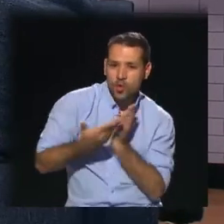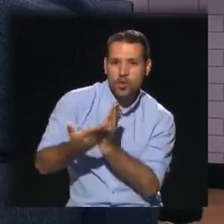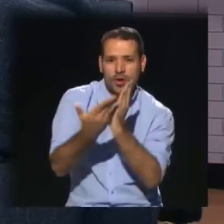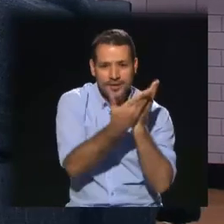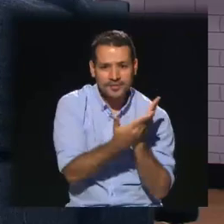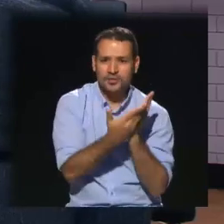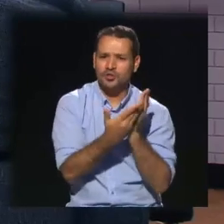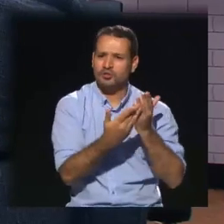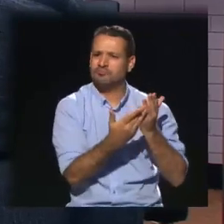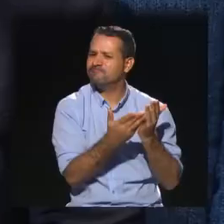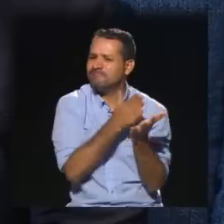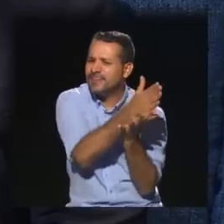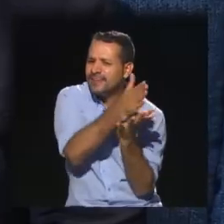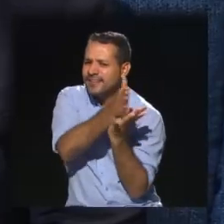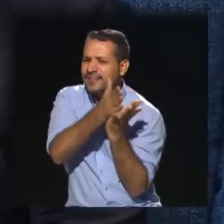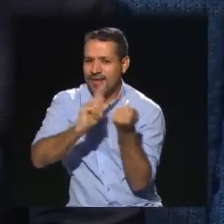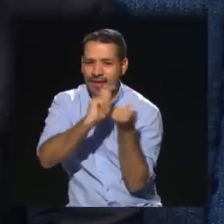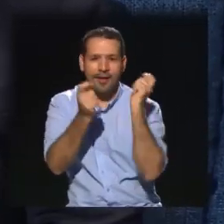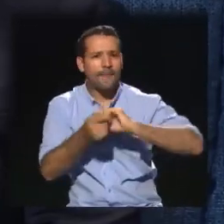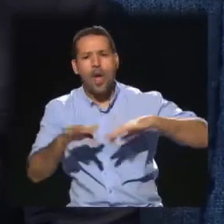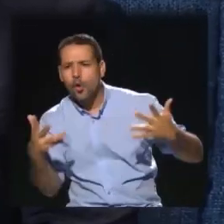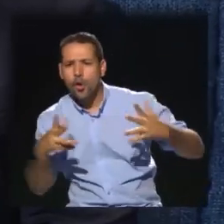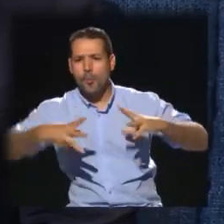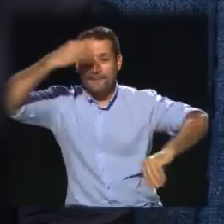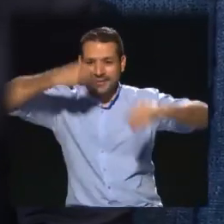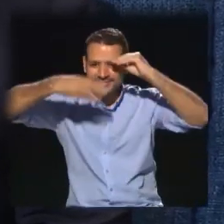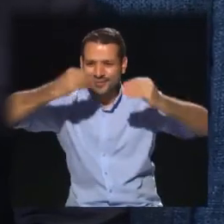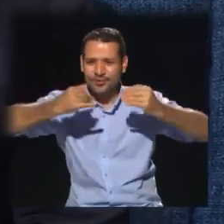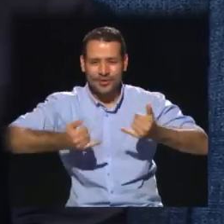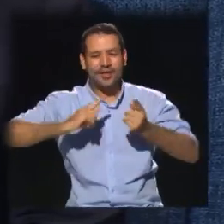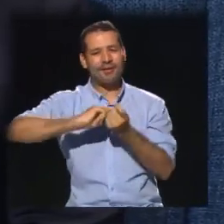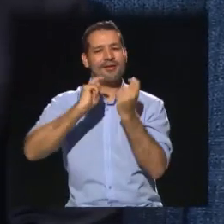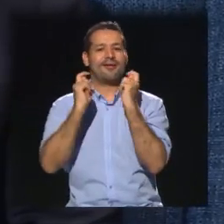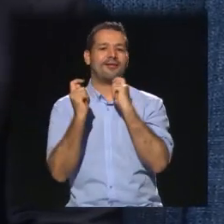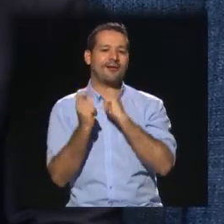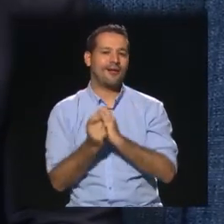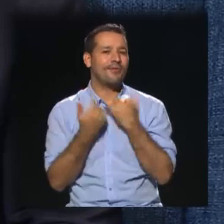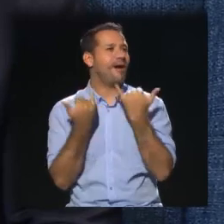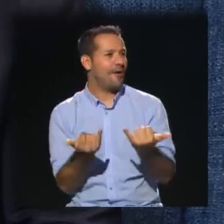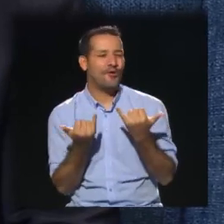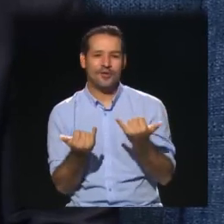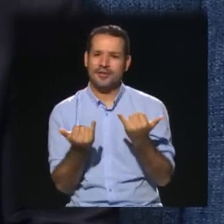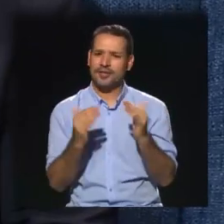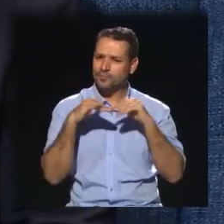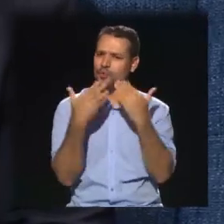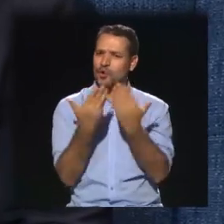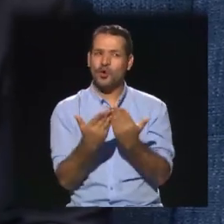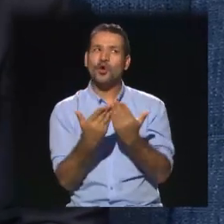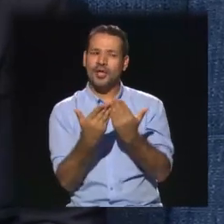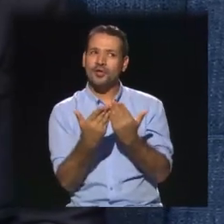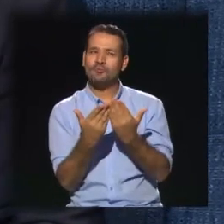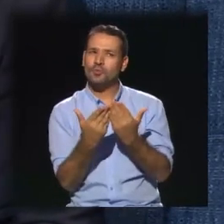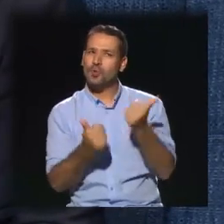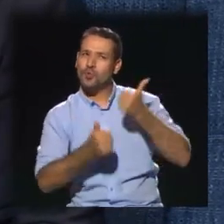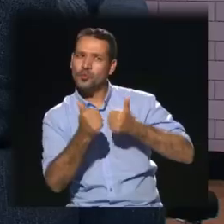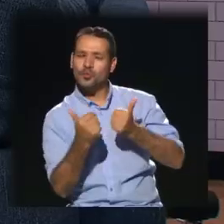y la forma como se viene realizando ese aprendizaje. Hoy yo digo que también la escuela tiene unos grandes retos y